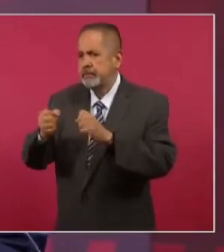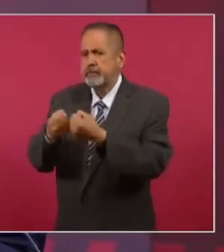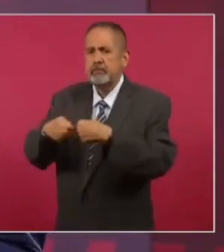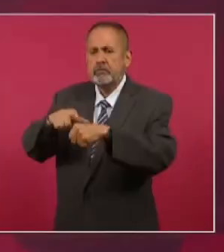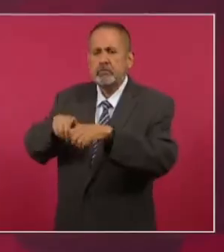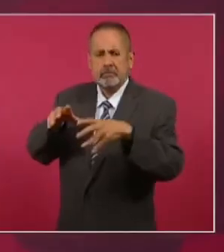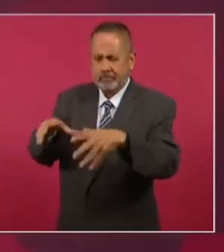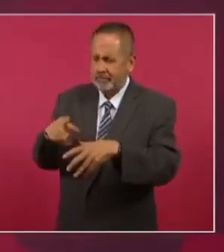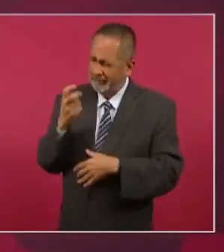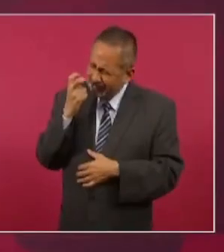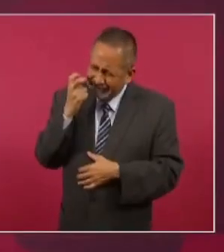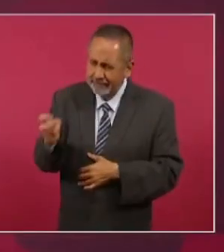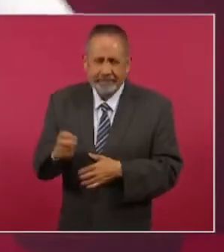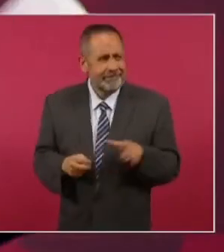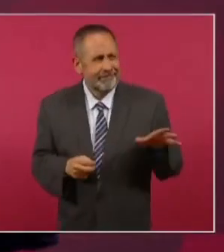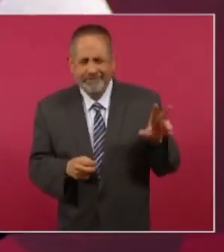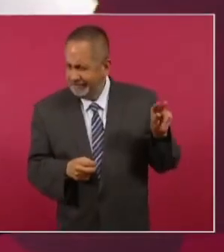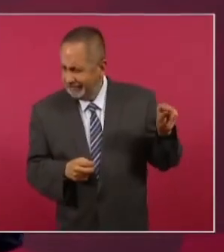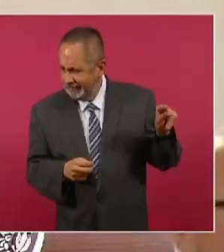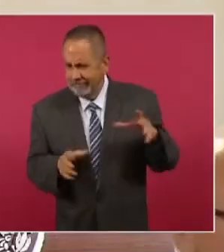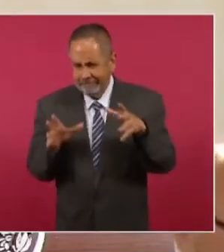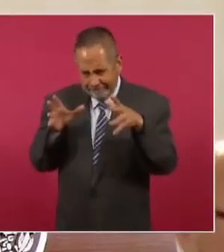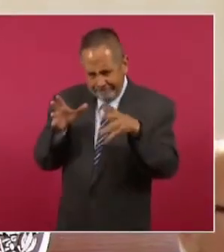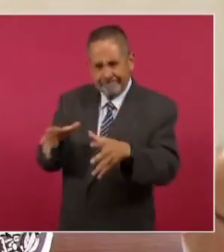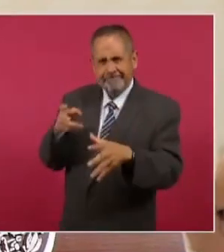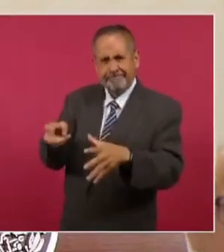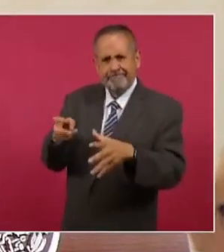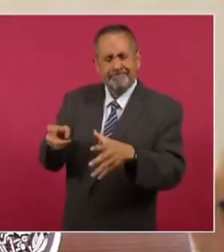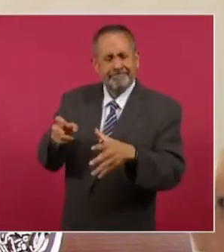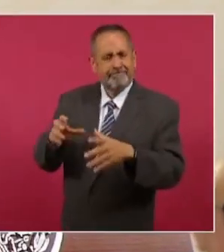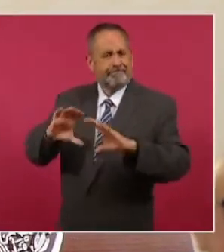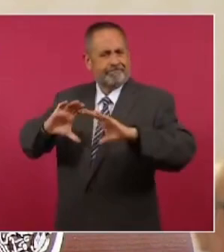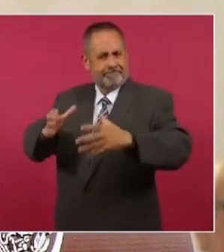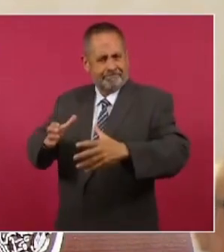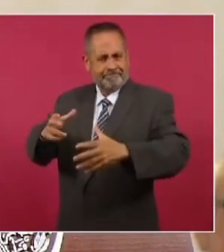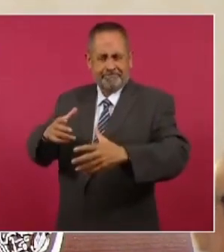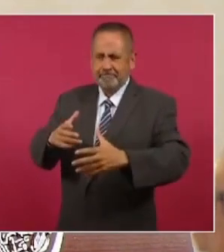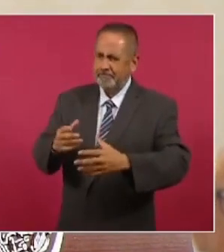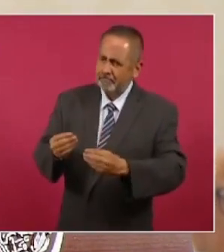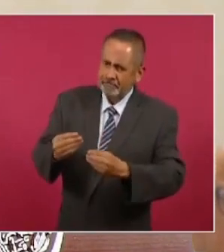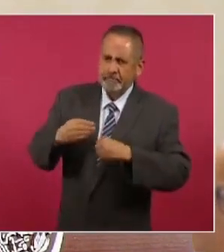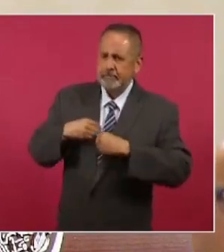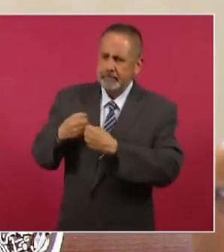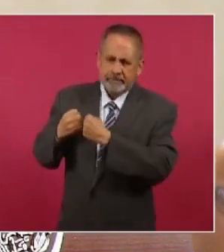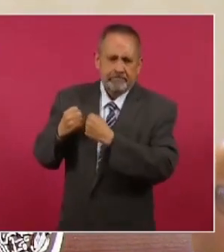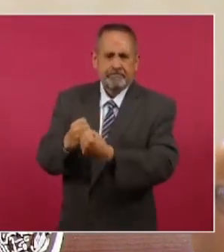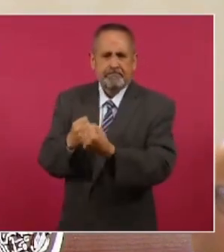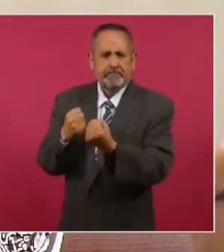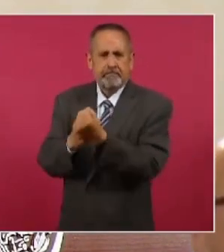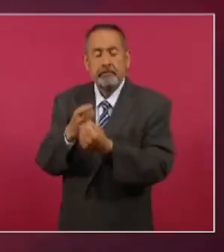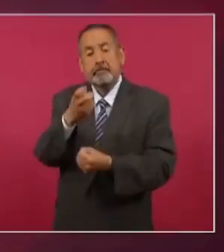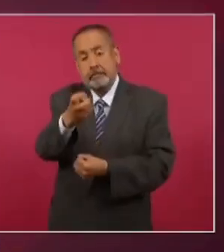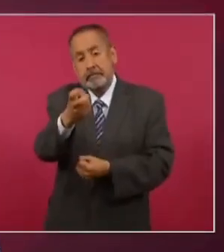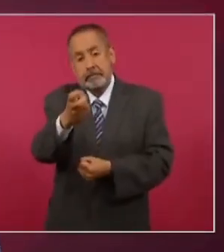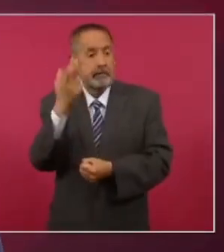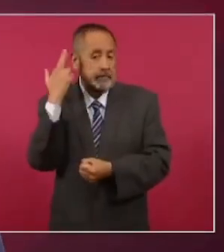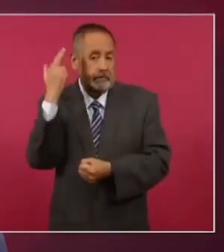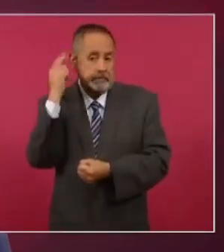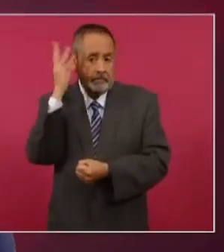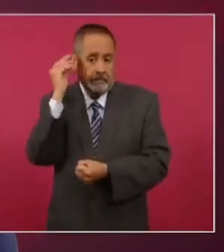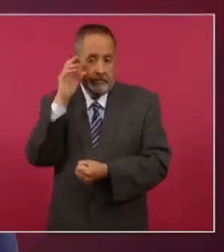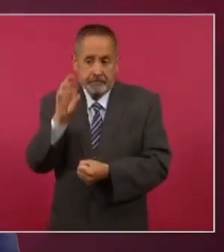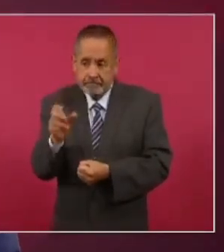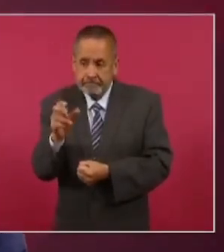comunitaria no eso es lo que tenemos que fortalecer y eso solo con la radio